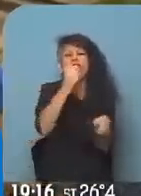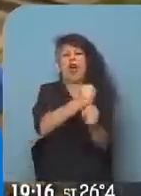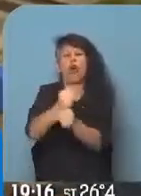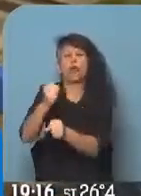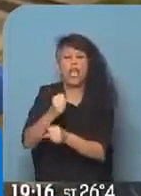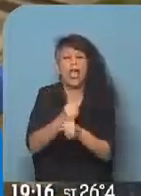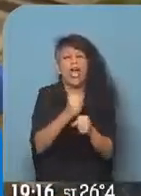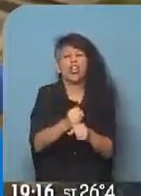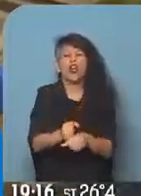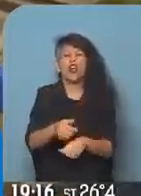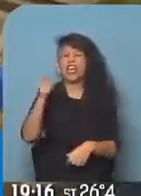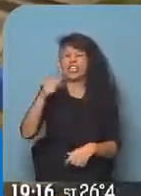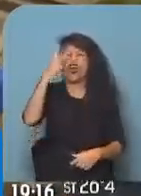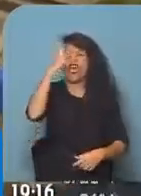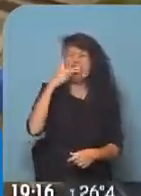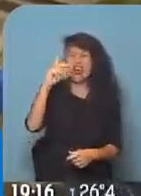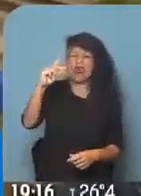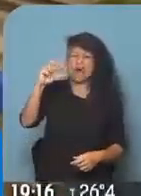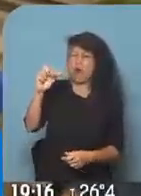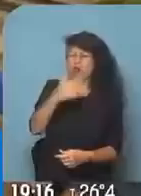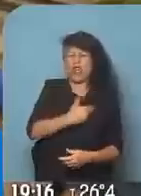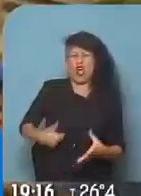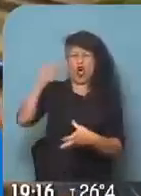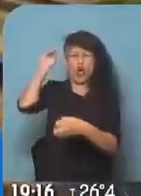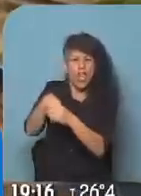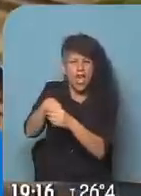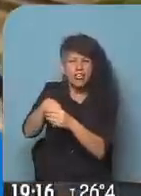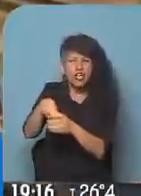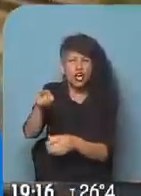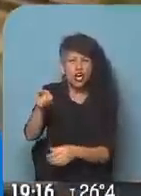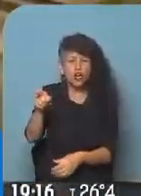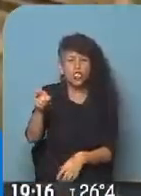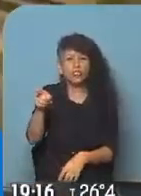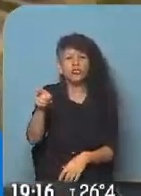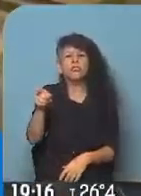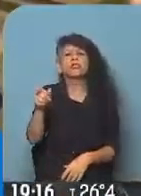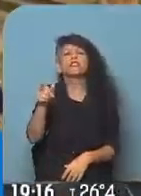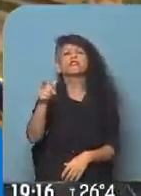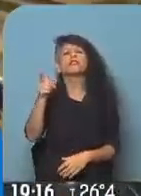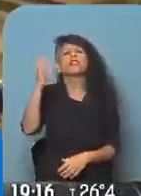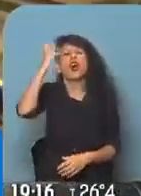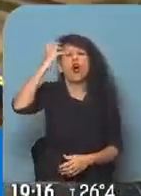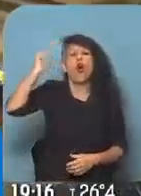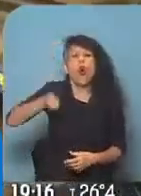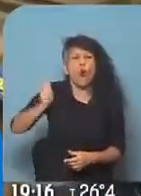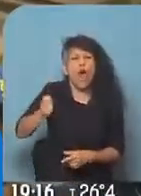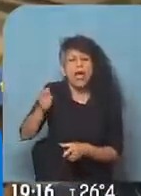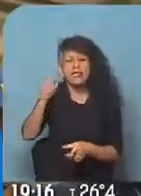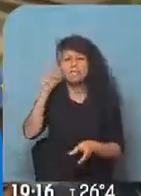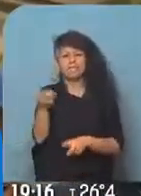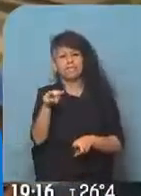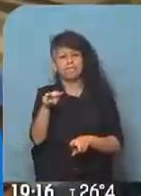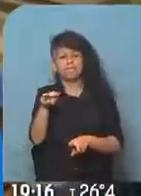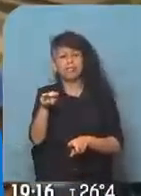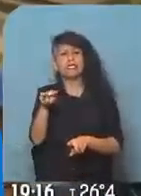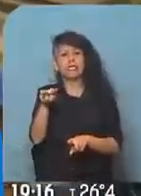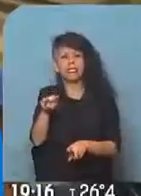estos HDP que nos gobiernan, el juez Carsoglio ha tenido la